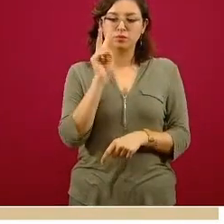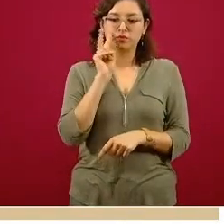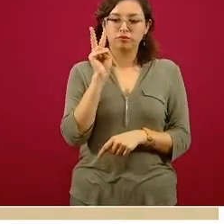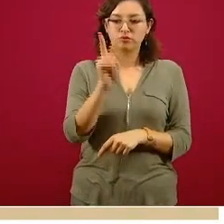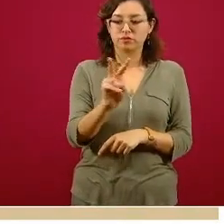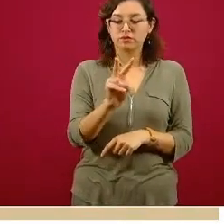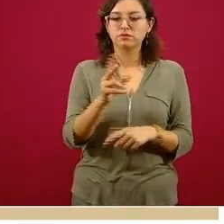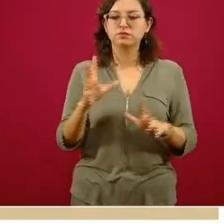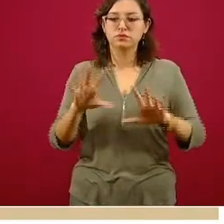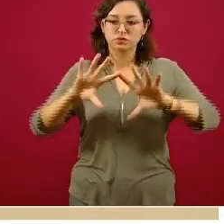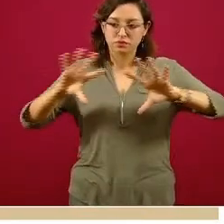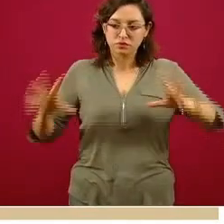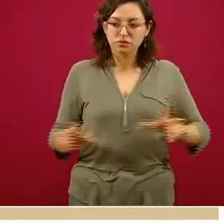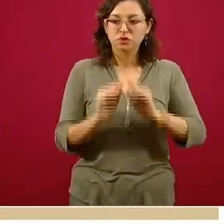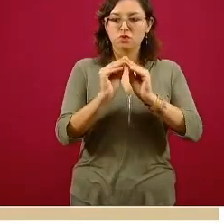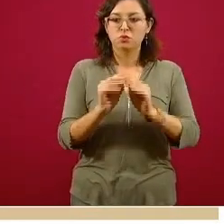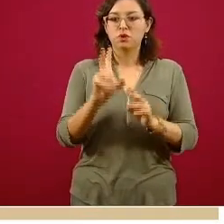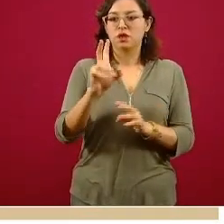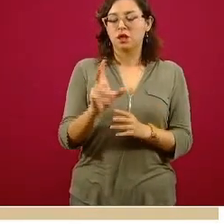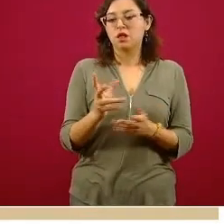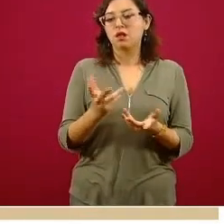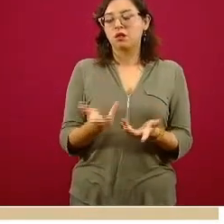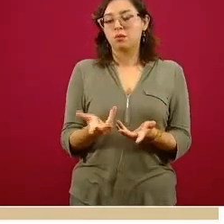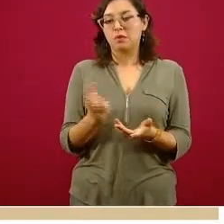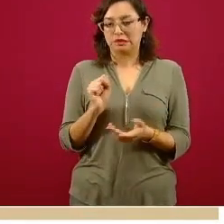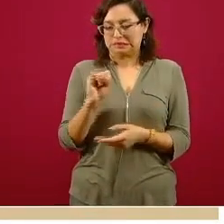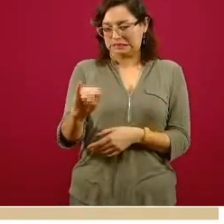casos acumulados confirmados en personal de salud,